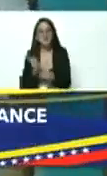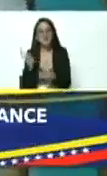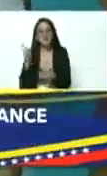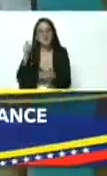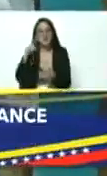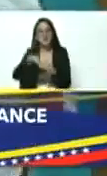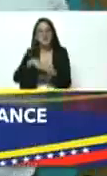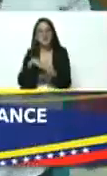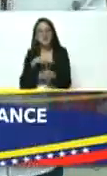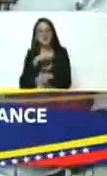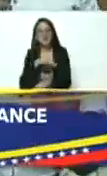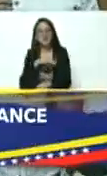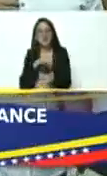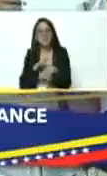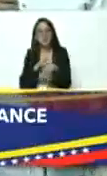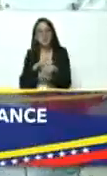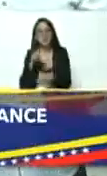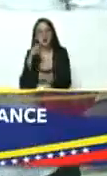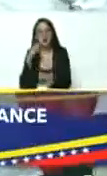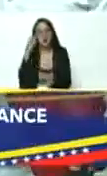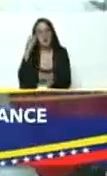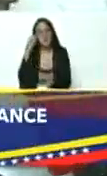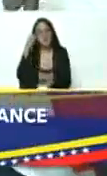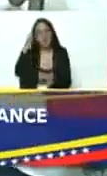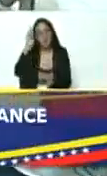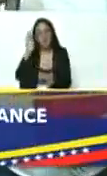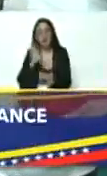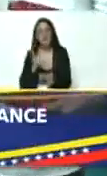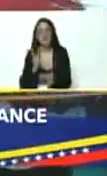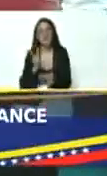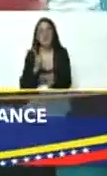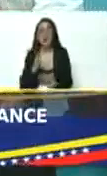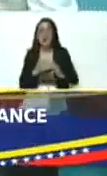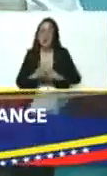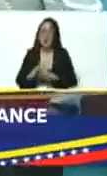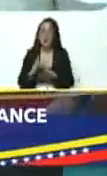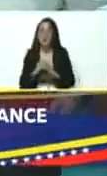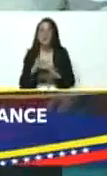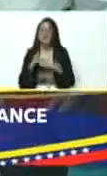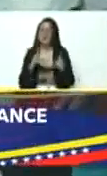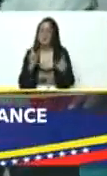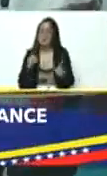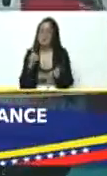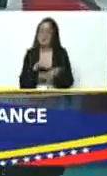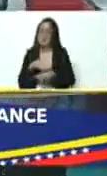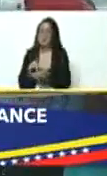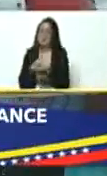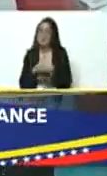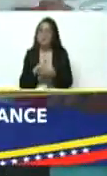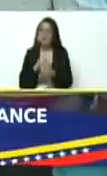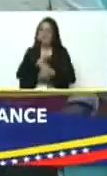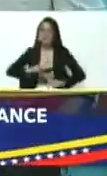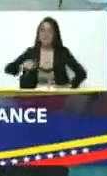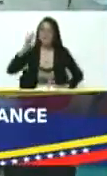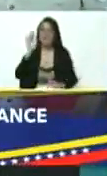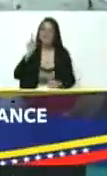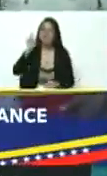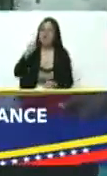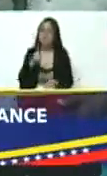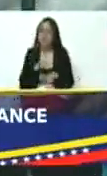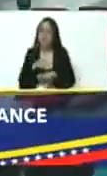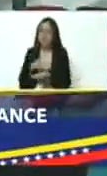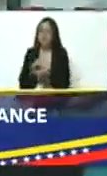misión médica cubana y venezolana han participado. Correcto. La comunidad ha participado. La Fuerza Armada ha participado.